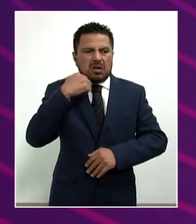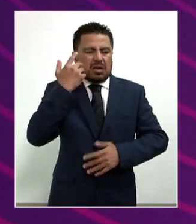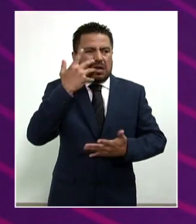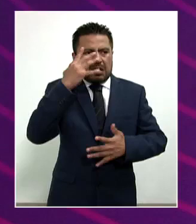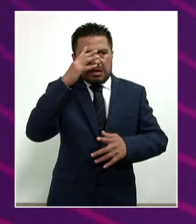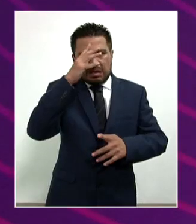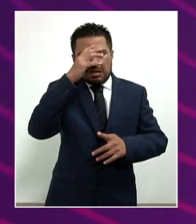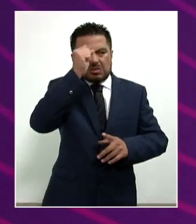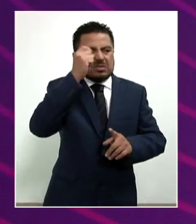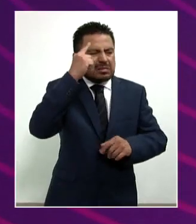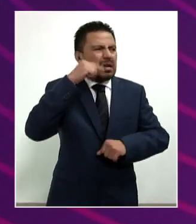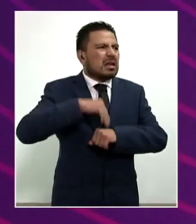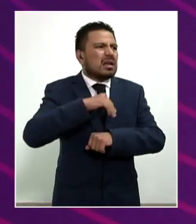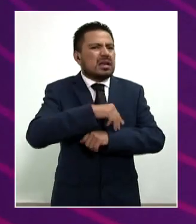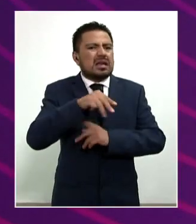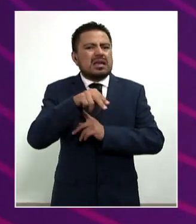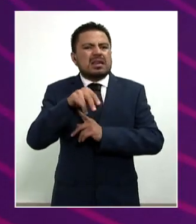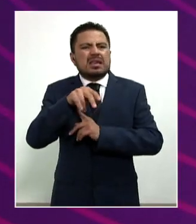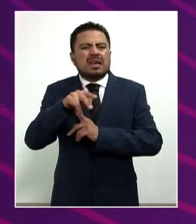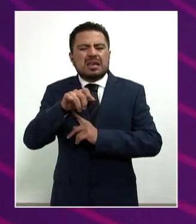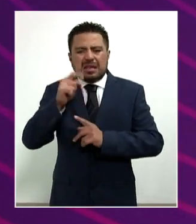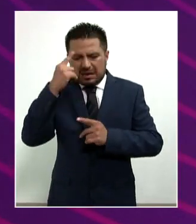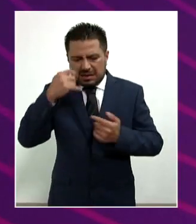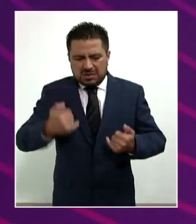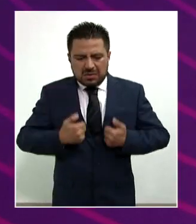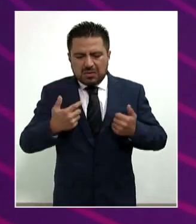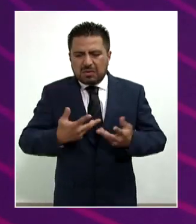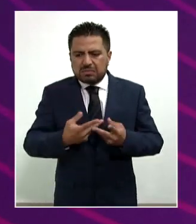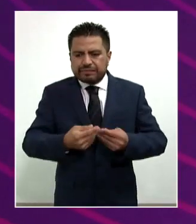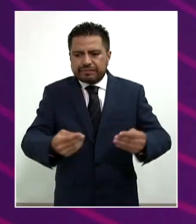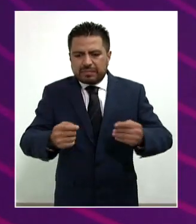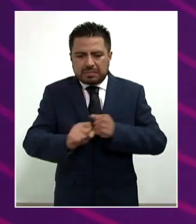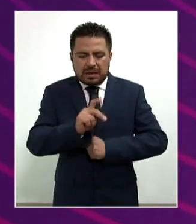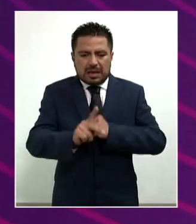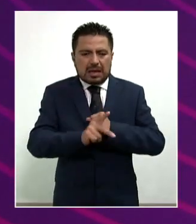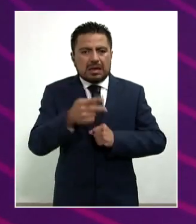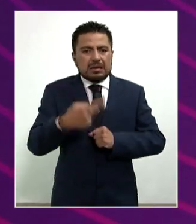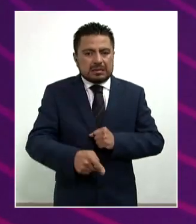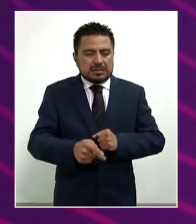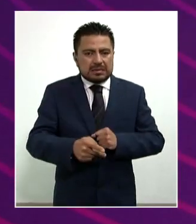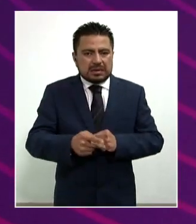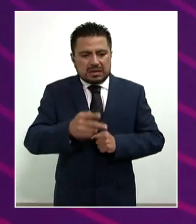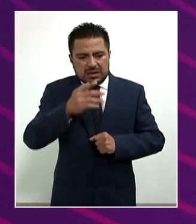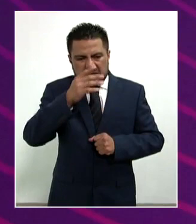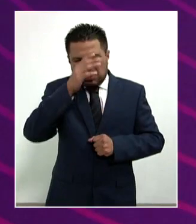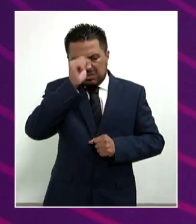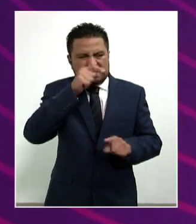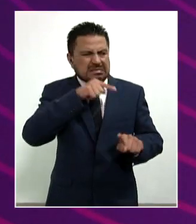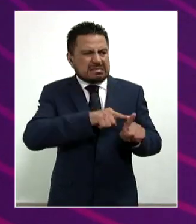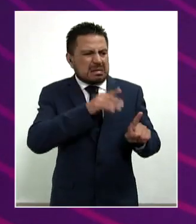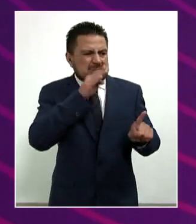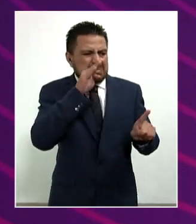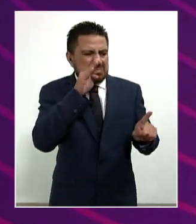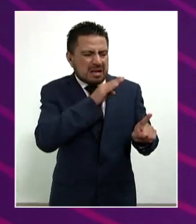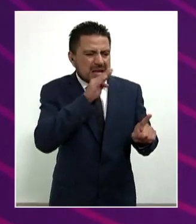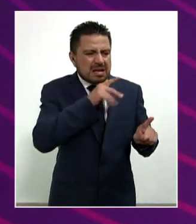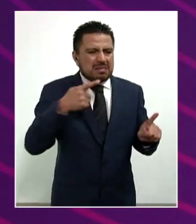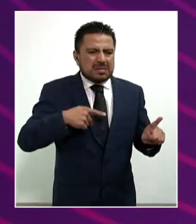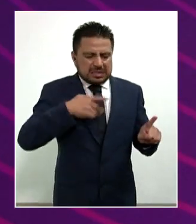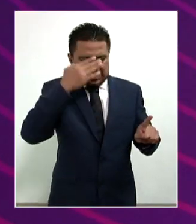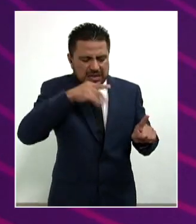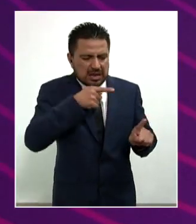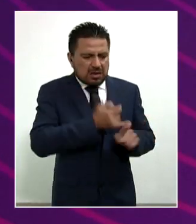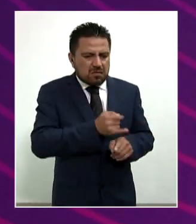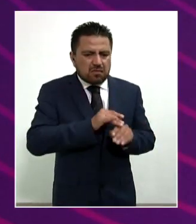lo de Nini, pero realmente le hizo un daño a la juventud de este país muy grande, un daño además intencional porque es una persona que sabía